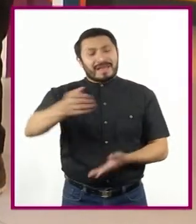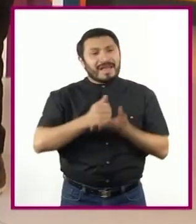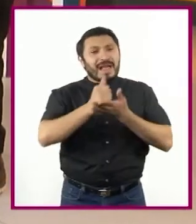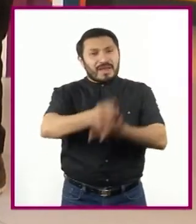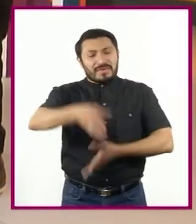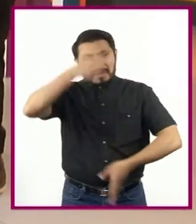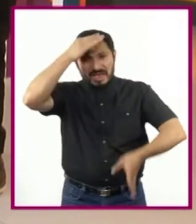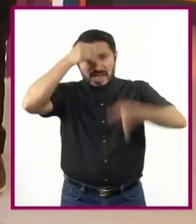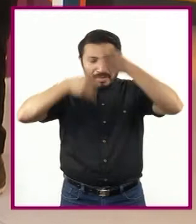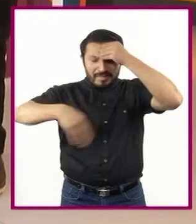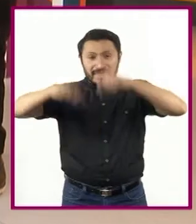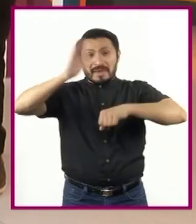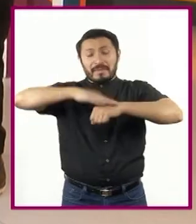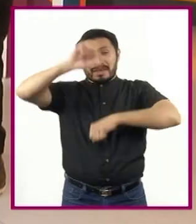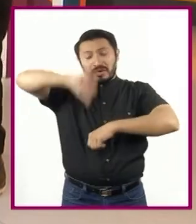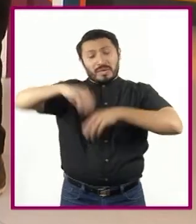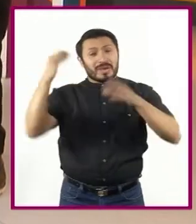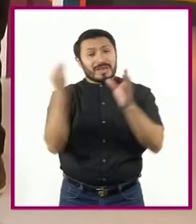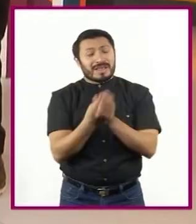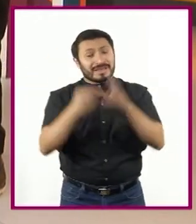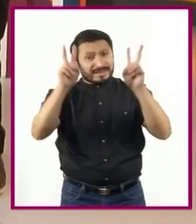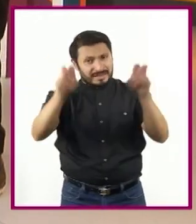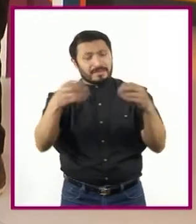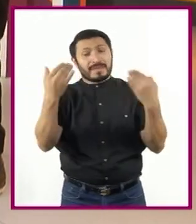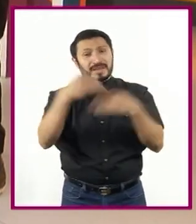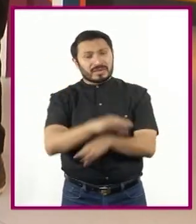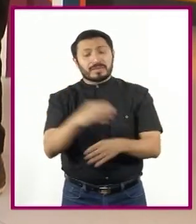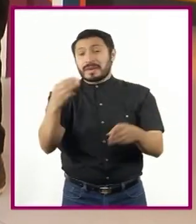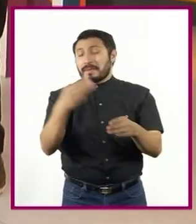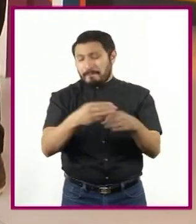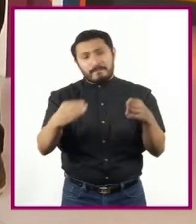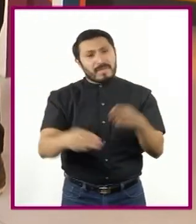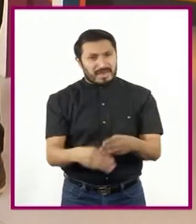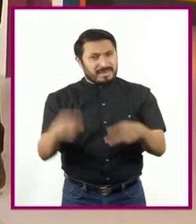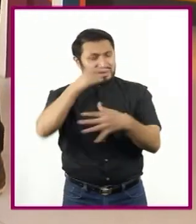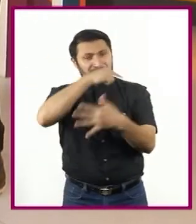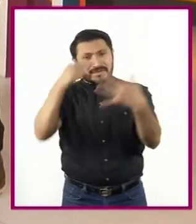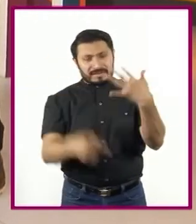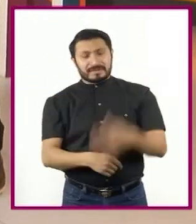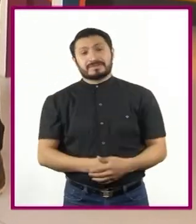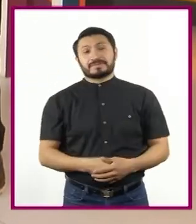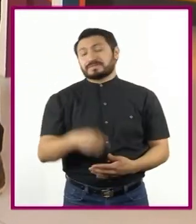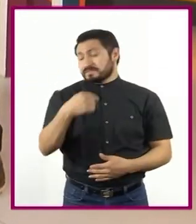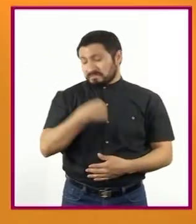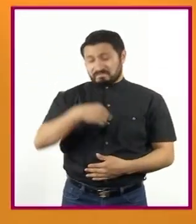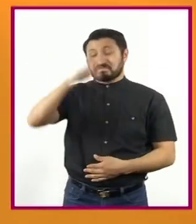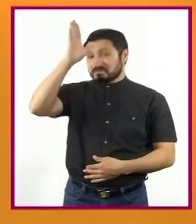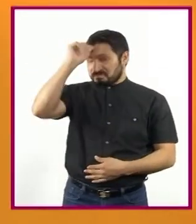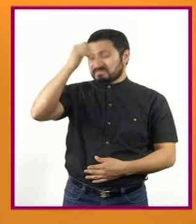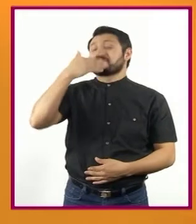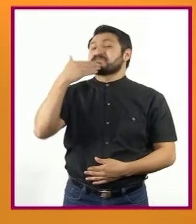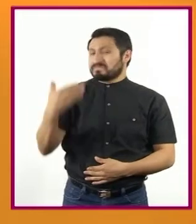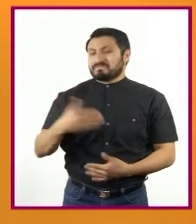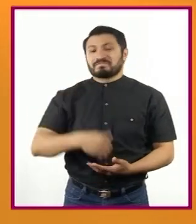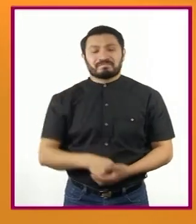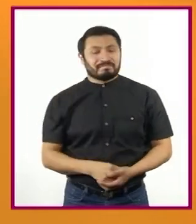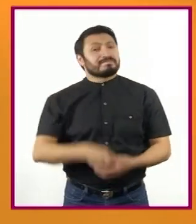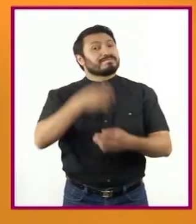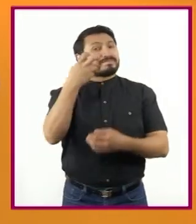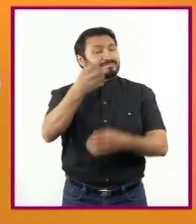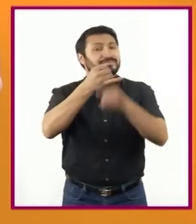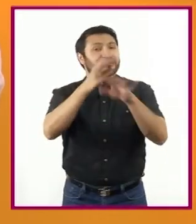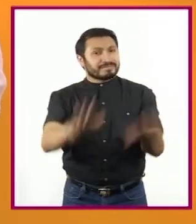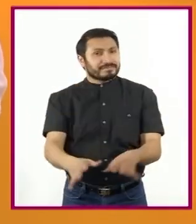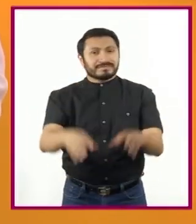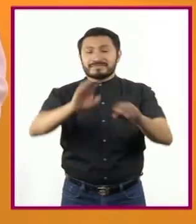esta sesión, en lo que se refiere a los materiales. De acuerdo contigo, Teresa. Con esta